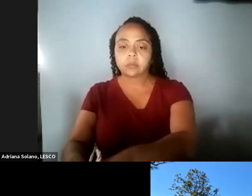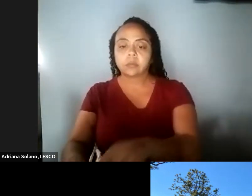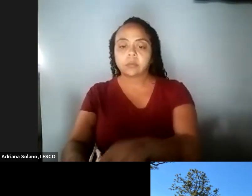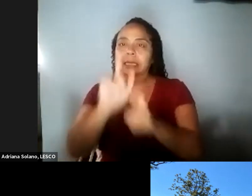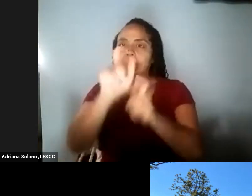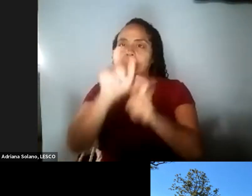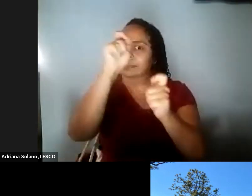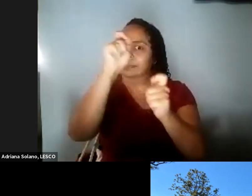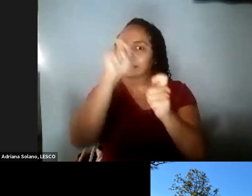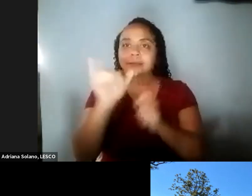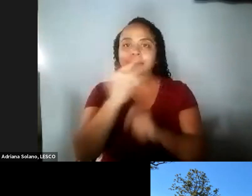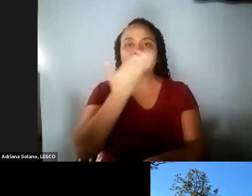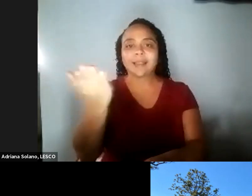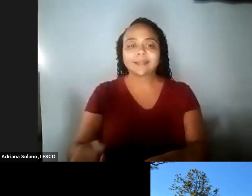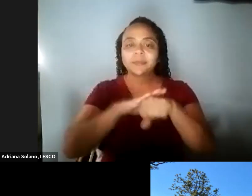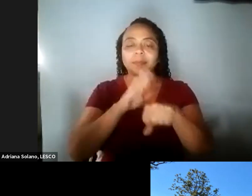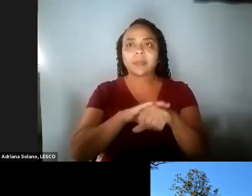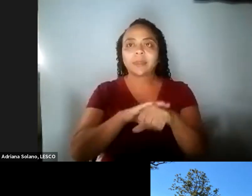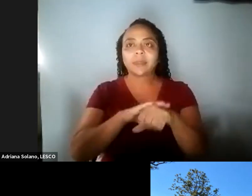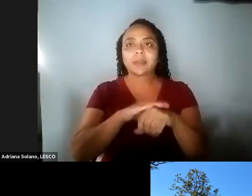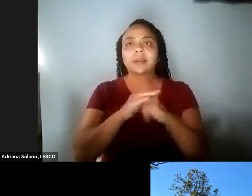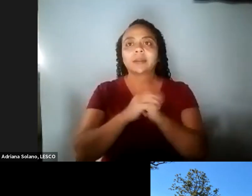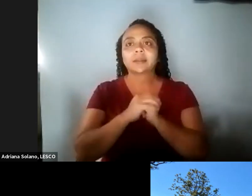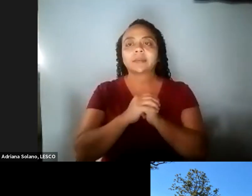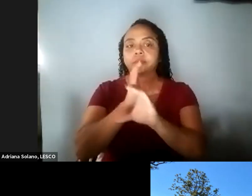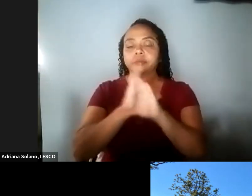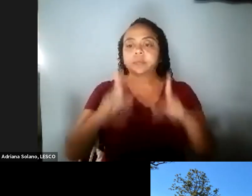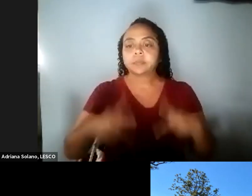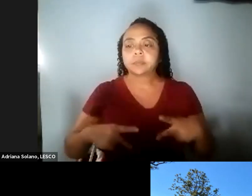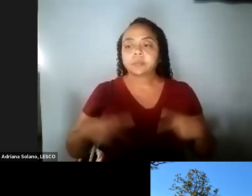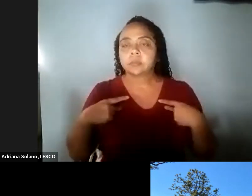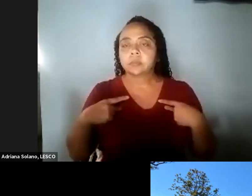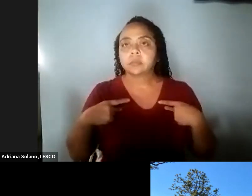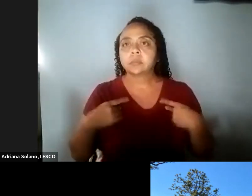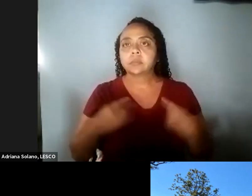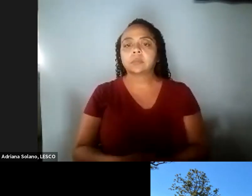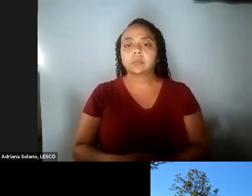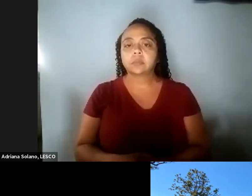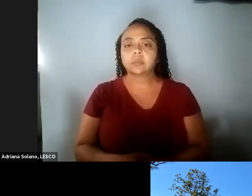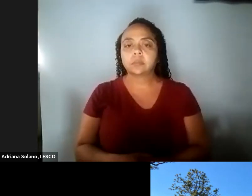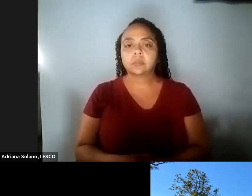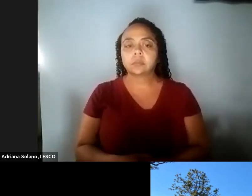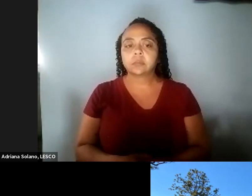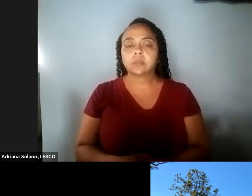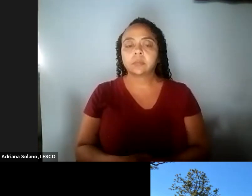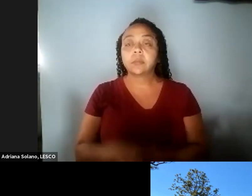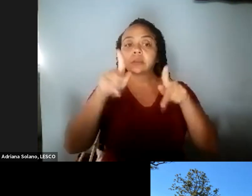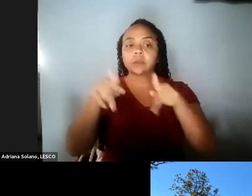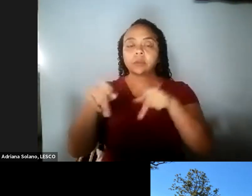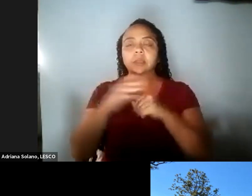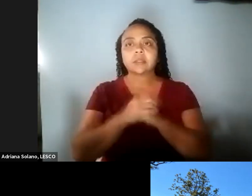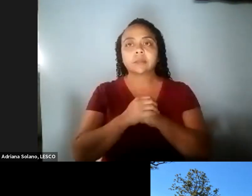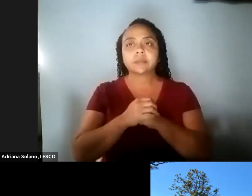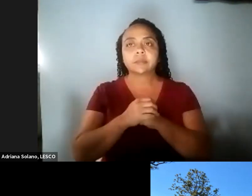que nos permitan salvaguardar la vida sobre todo de las personas que se encuentran en